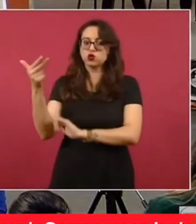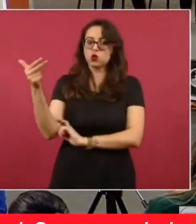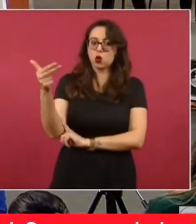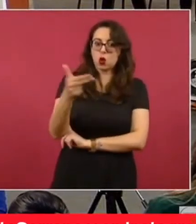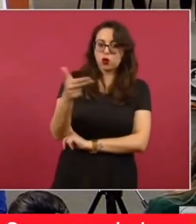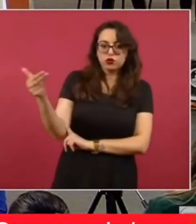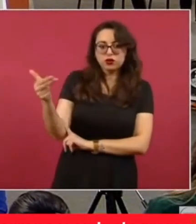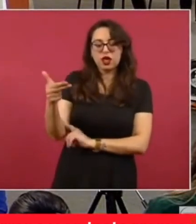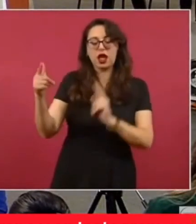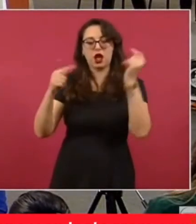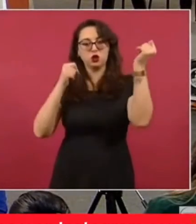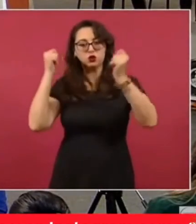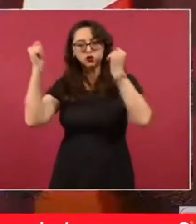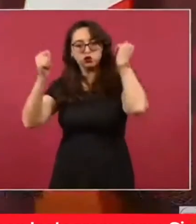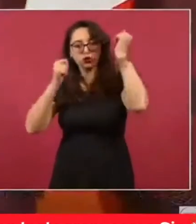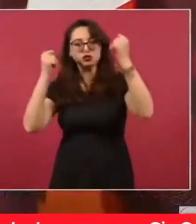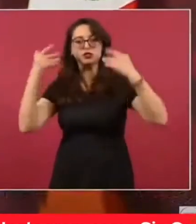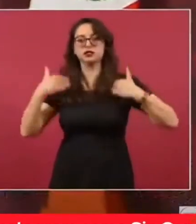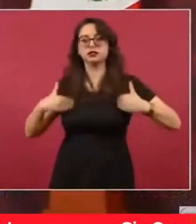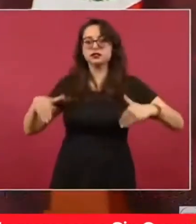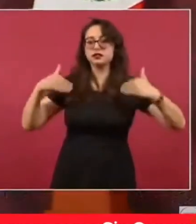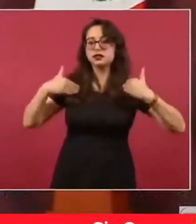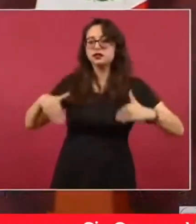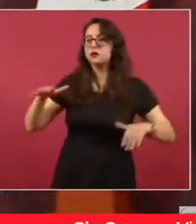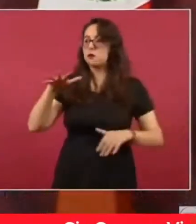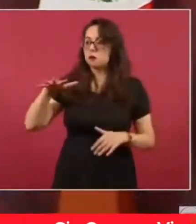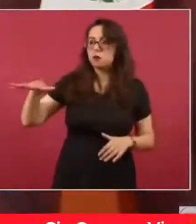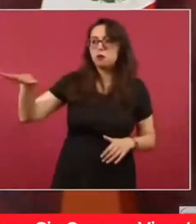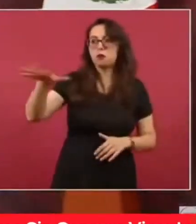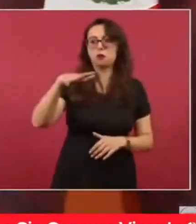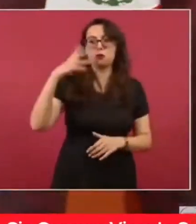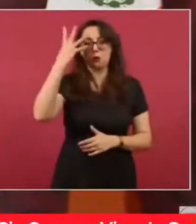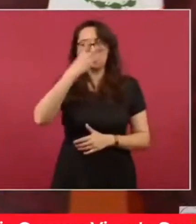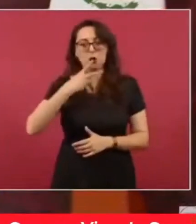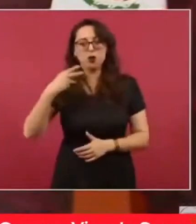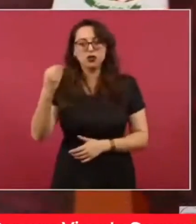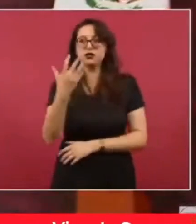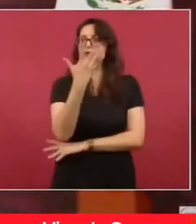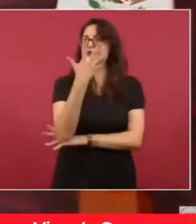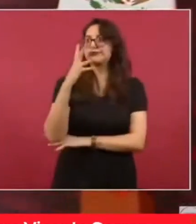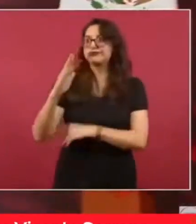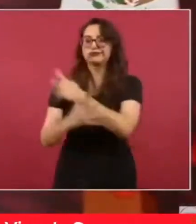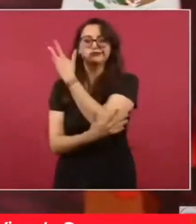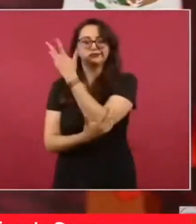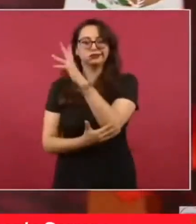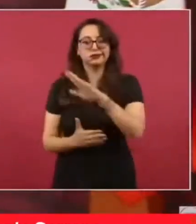un plan de desarrollo ecológico turístico